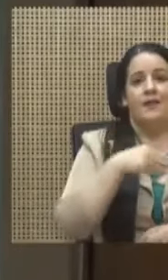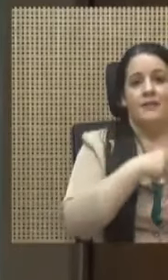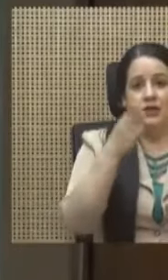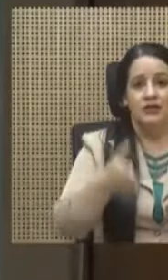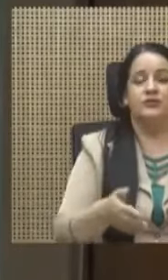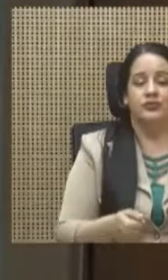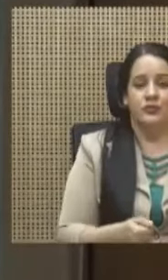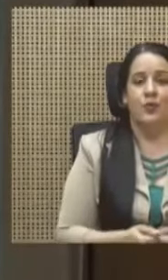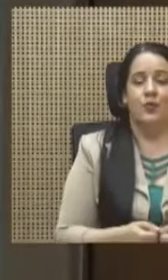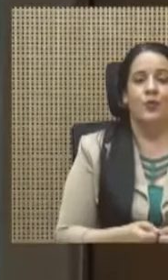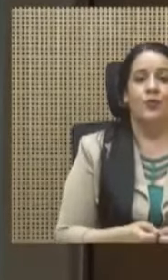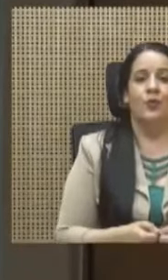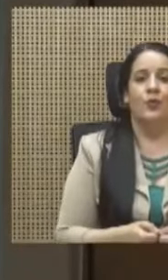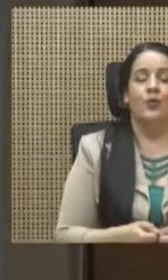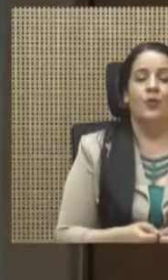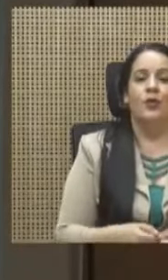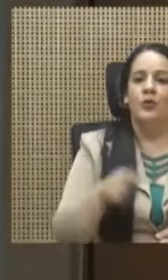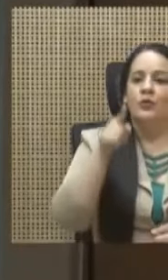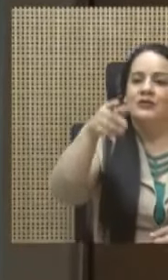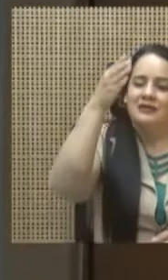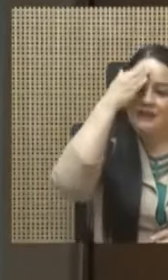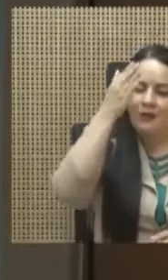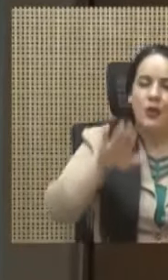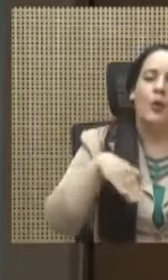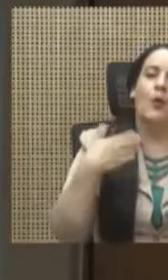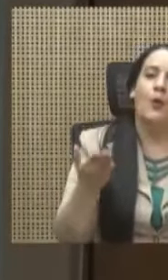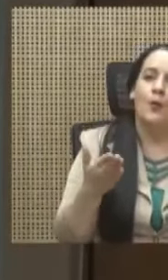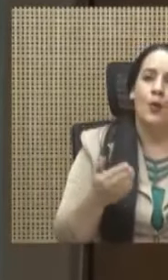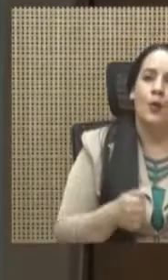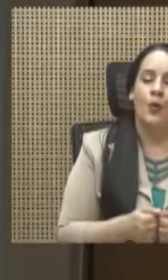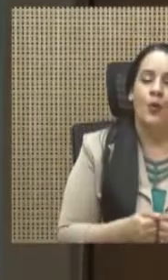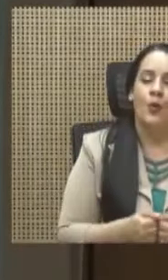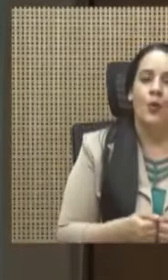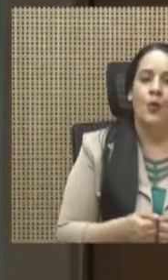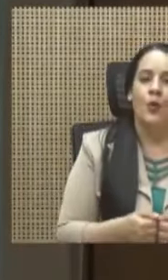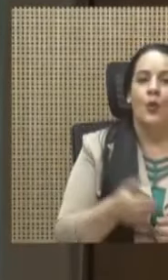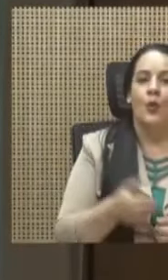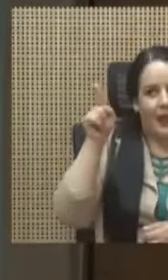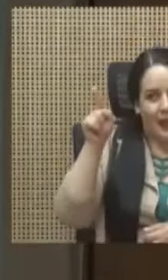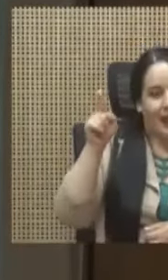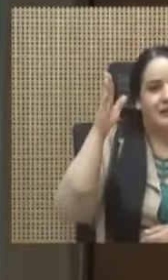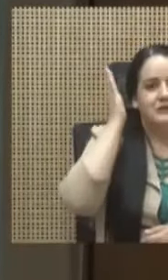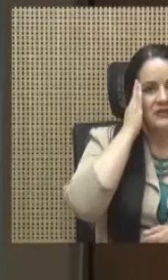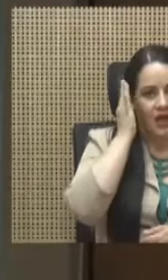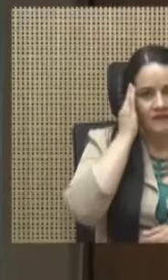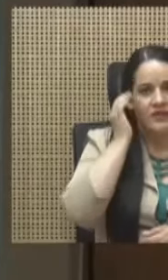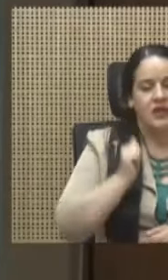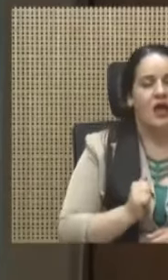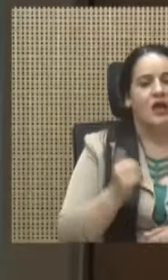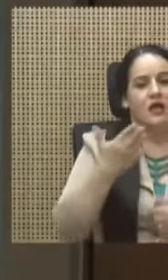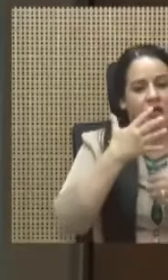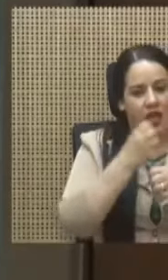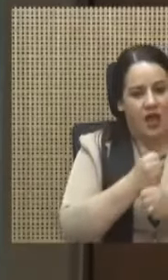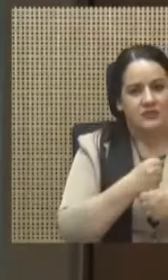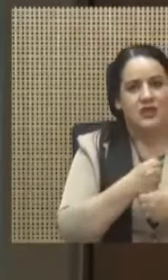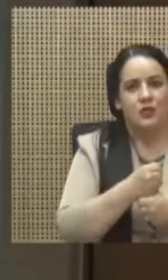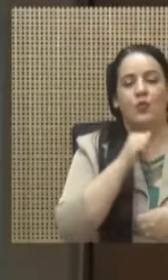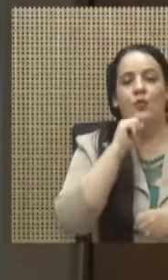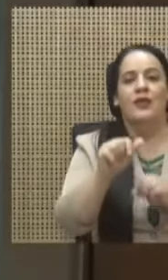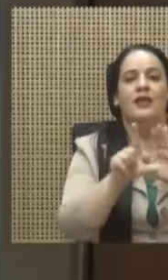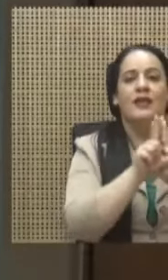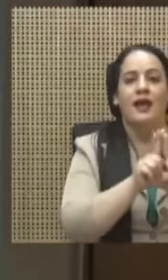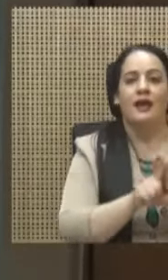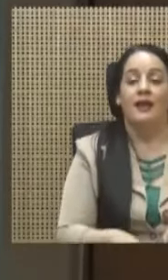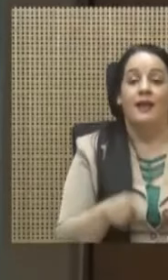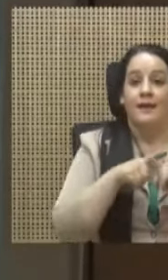al ministro y sabe cómo porque él sabía que lo que se estaba era ilegal